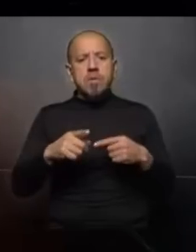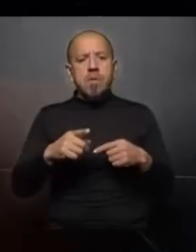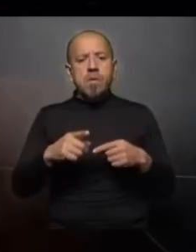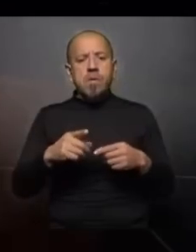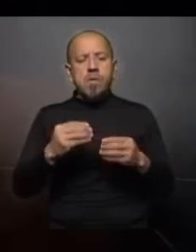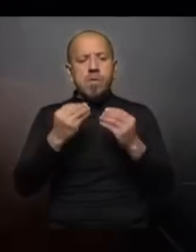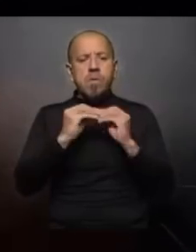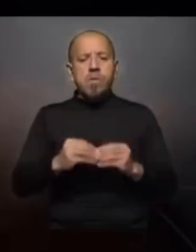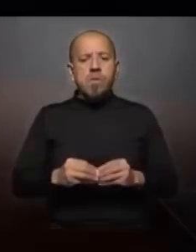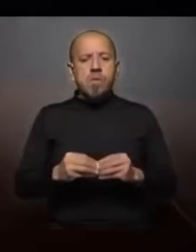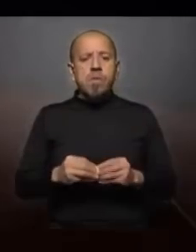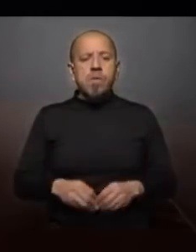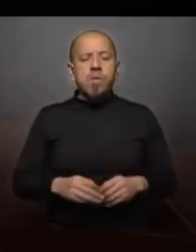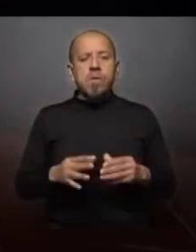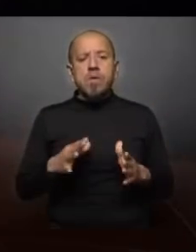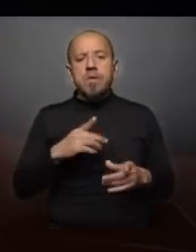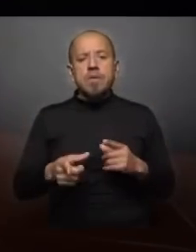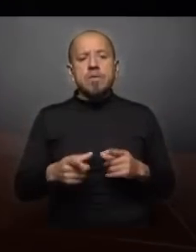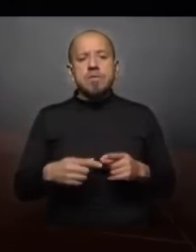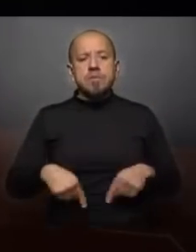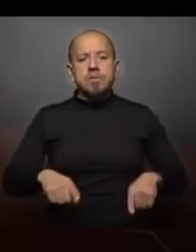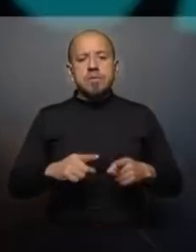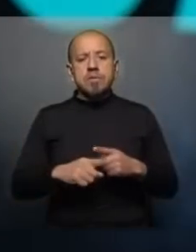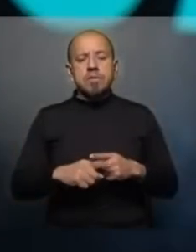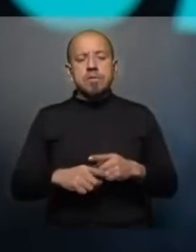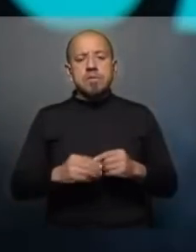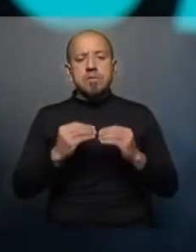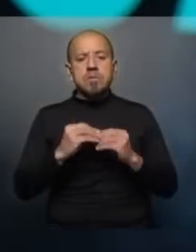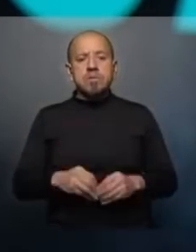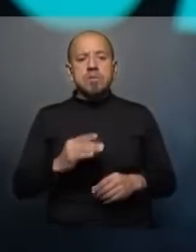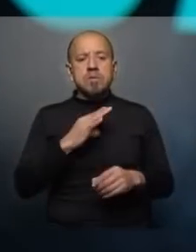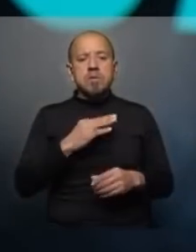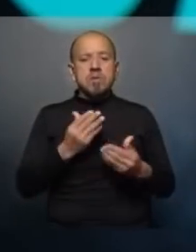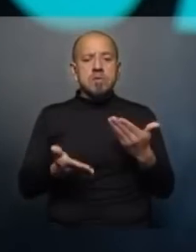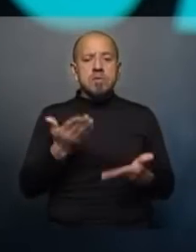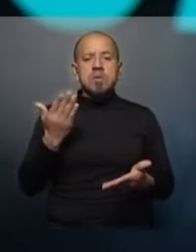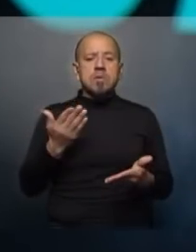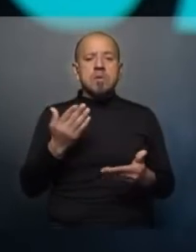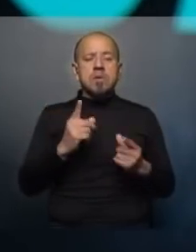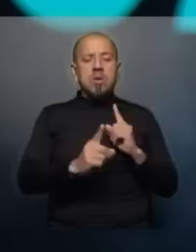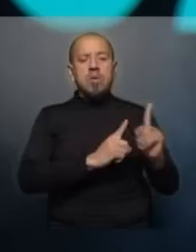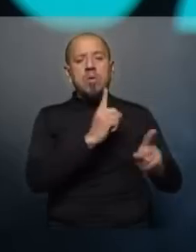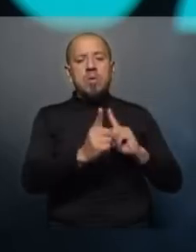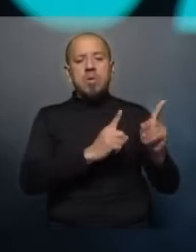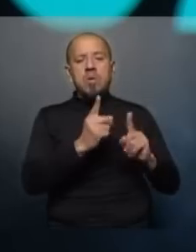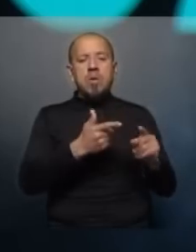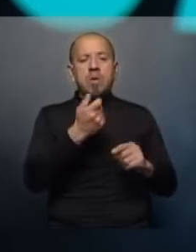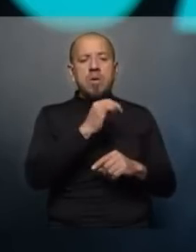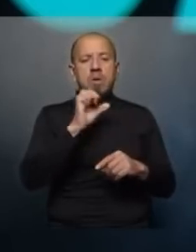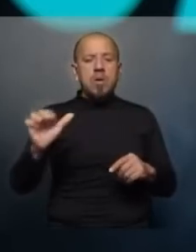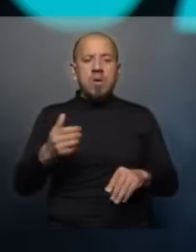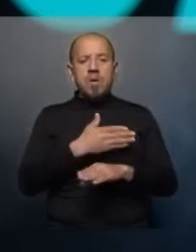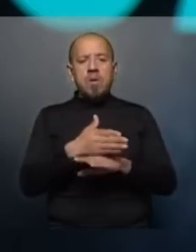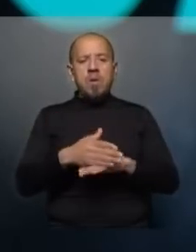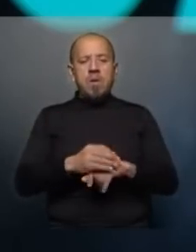presupuestal este que se fiesta la rendición de cuentas y además hay un aumento de la cantidad de usuarios de ace que se dio después de la pandemia